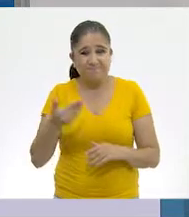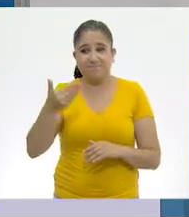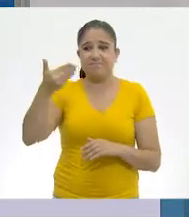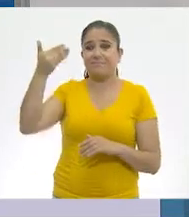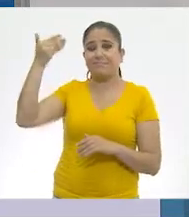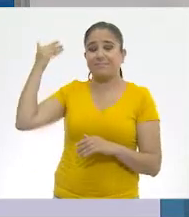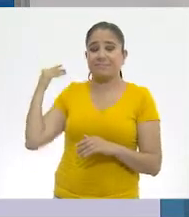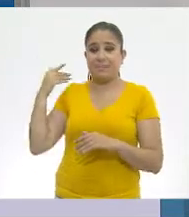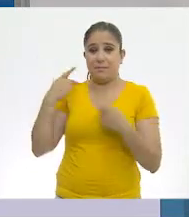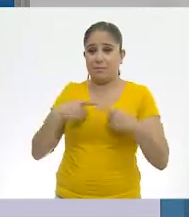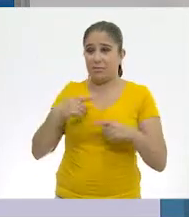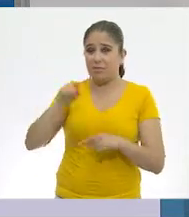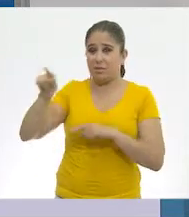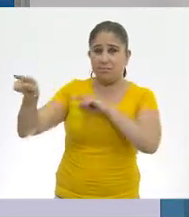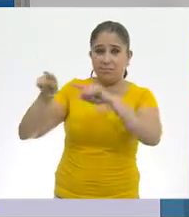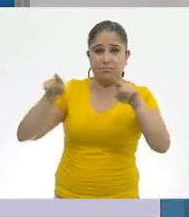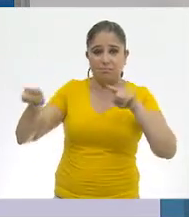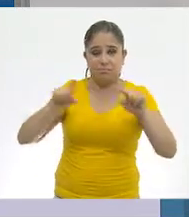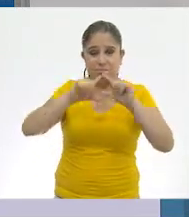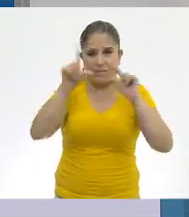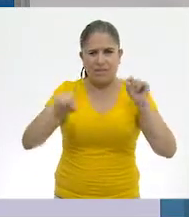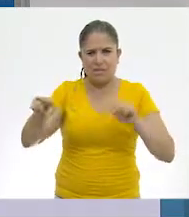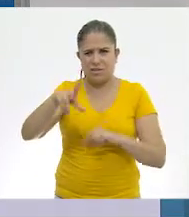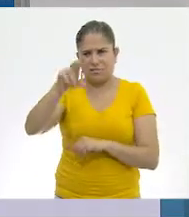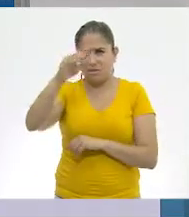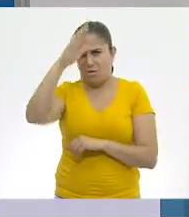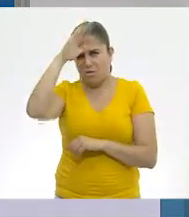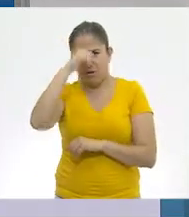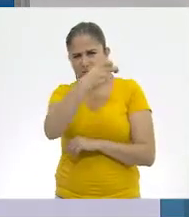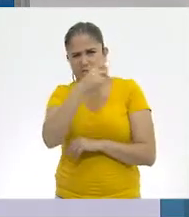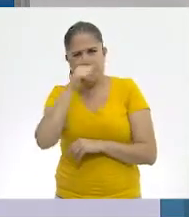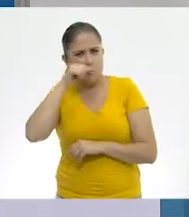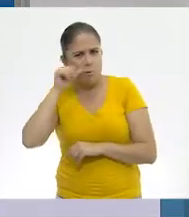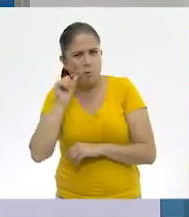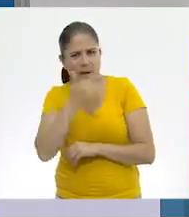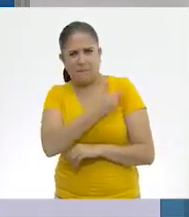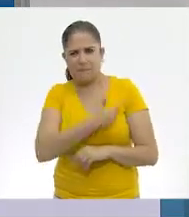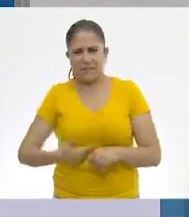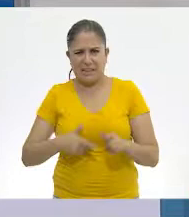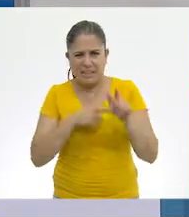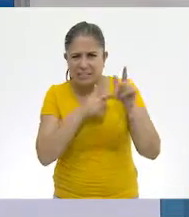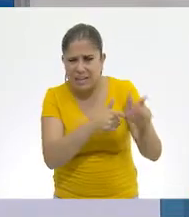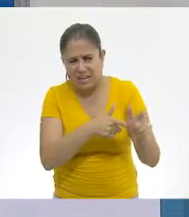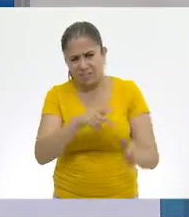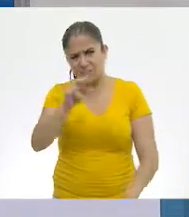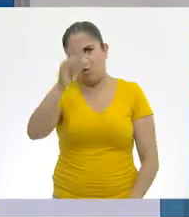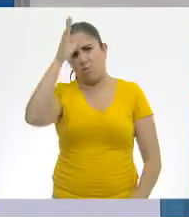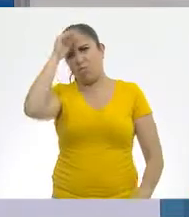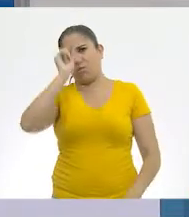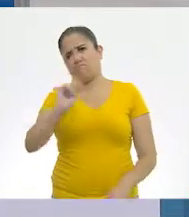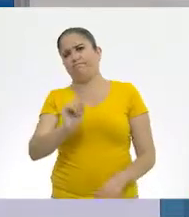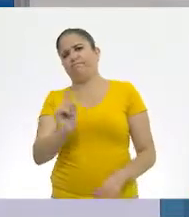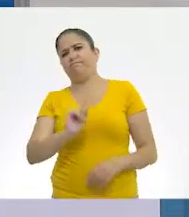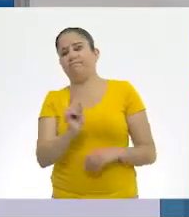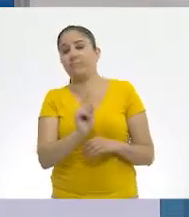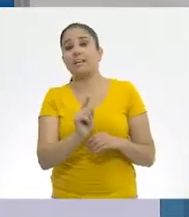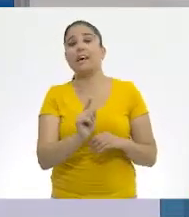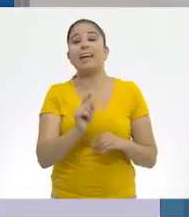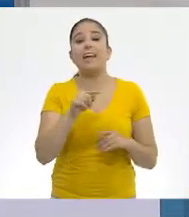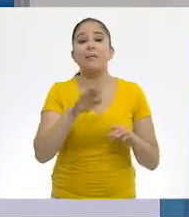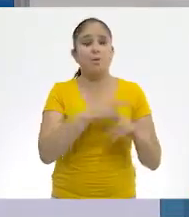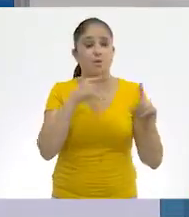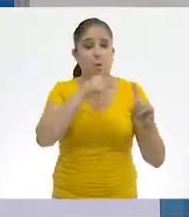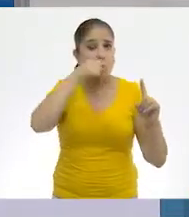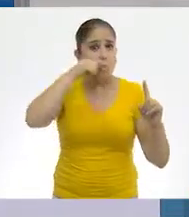no todas las personas del país estaban de acuerdo con que Benito Juárez siguiera siendo presidente, porque él se